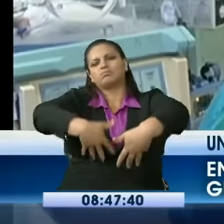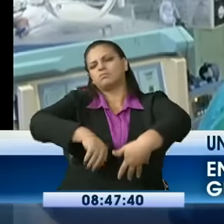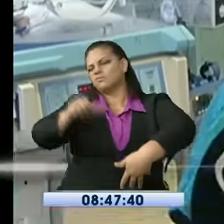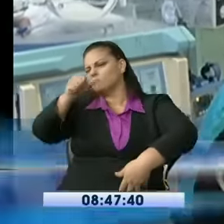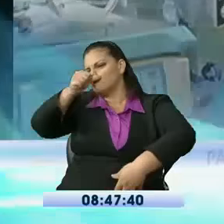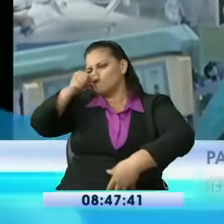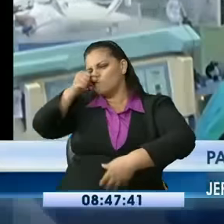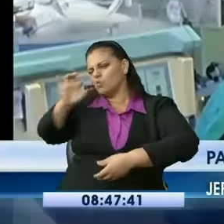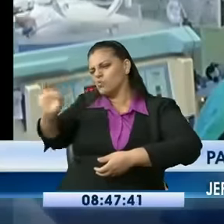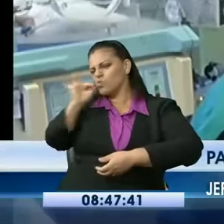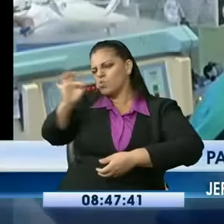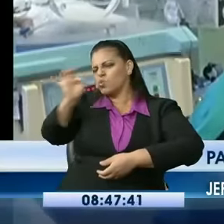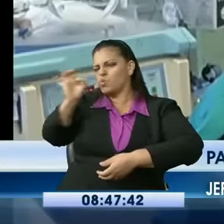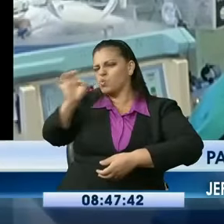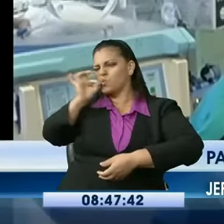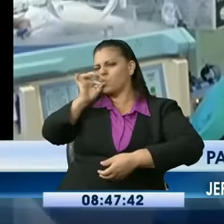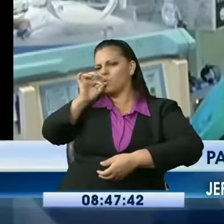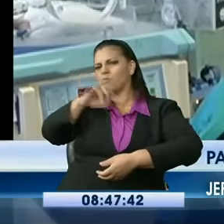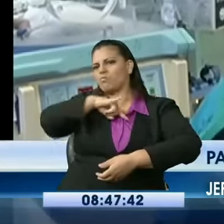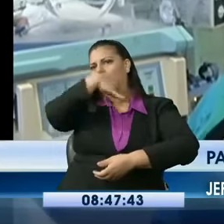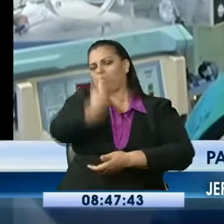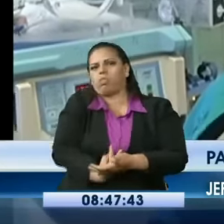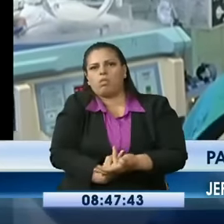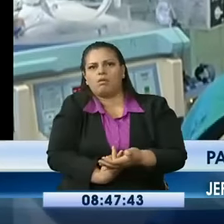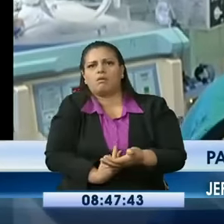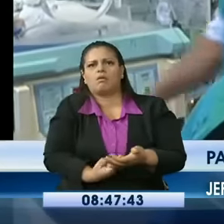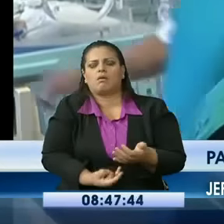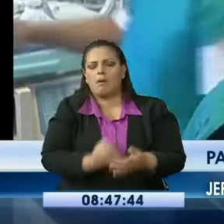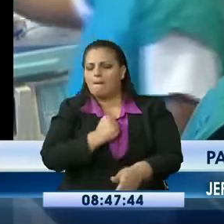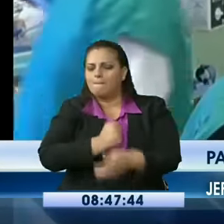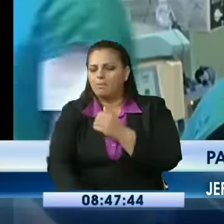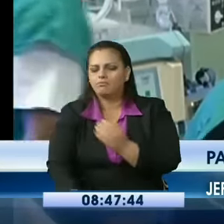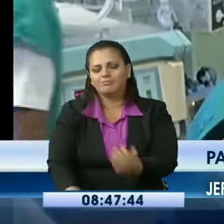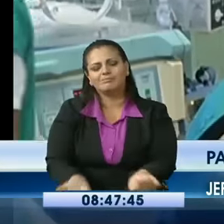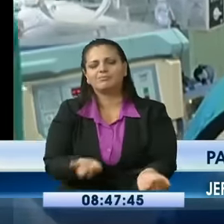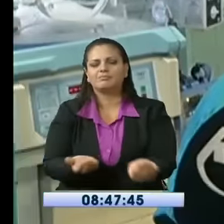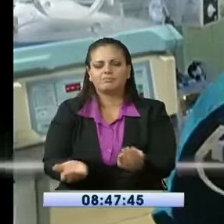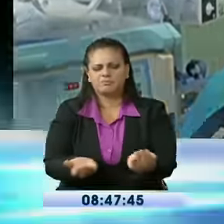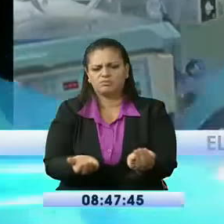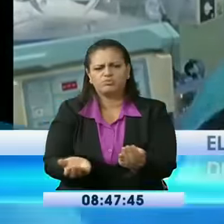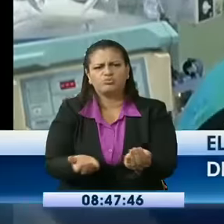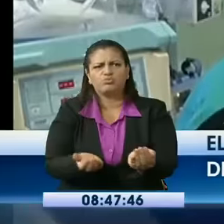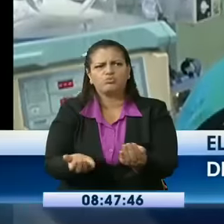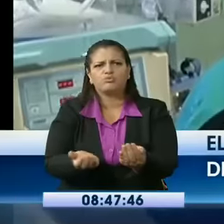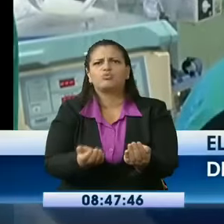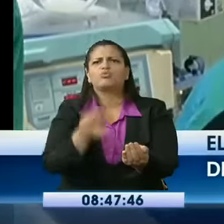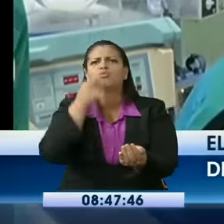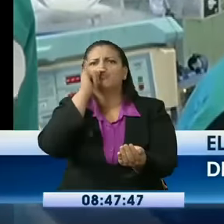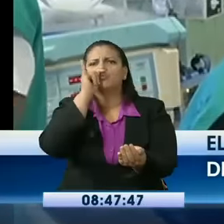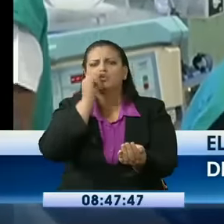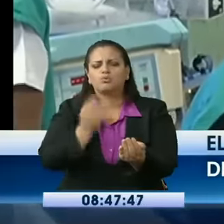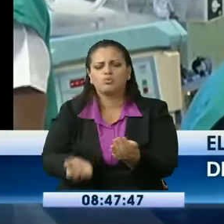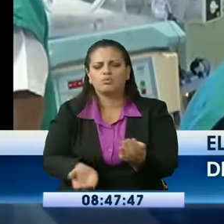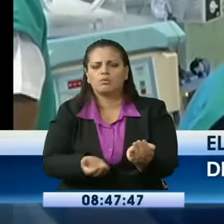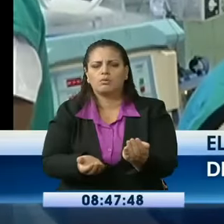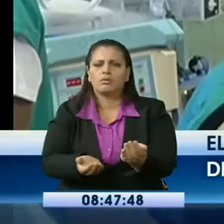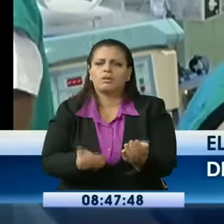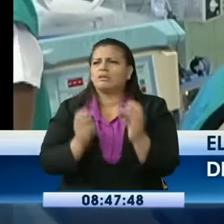de un síndrome de abstinencia, un niño a término de 2,900 kilos, masculino, con